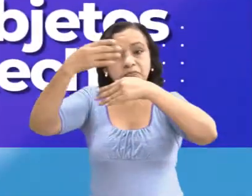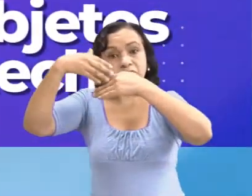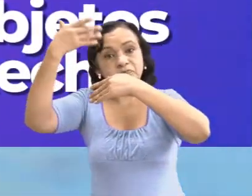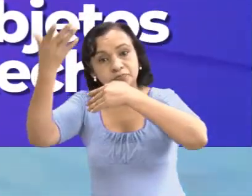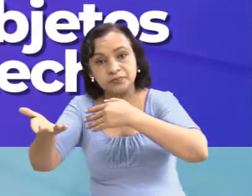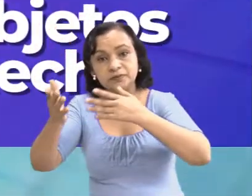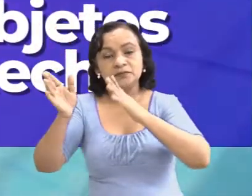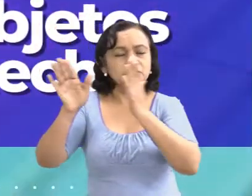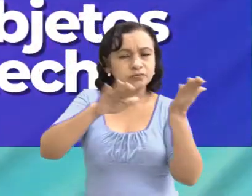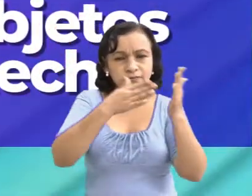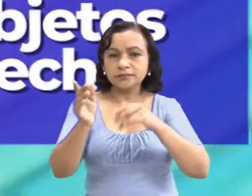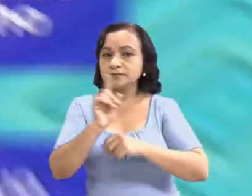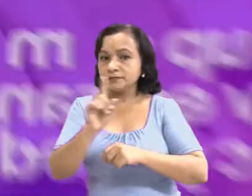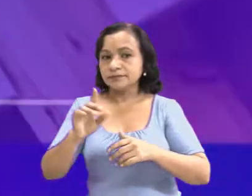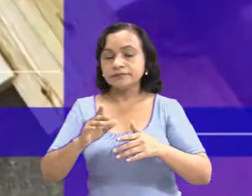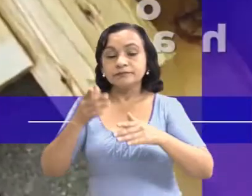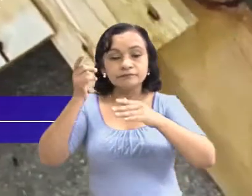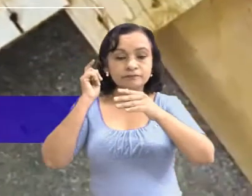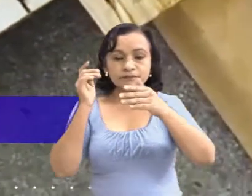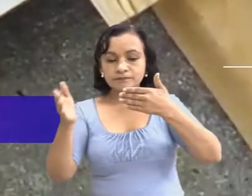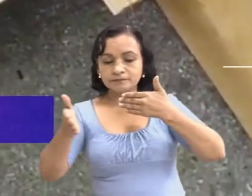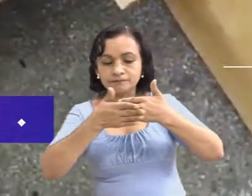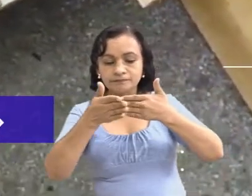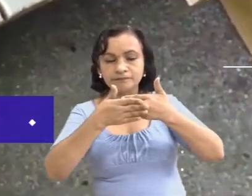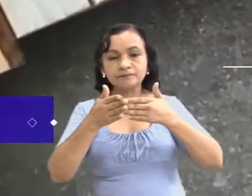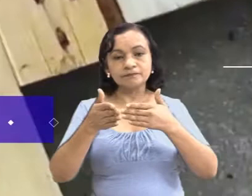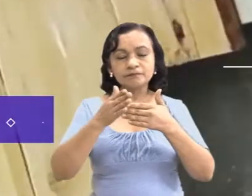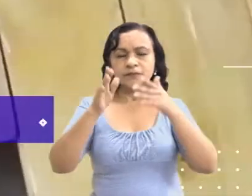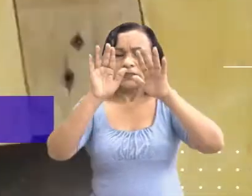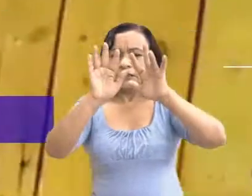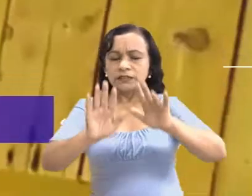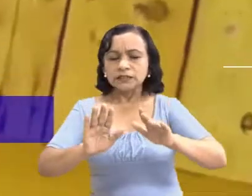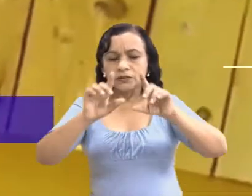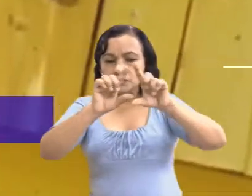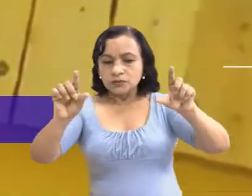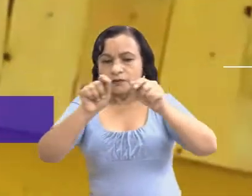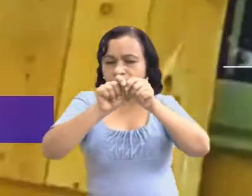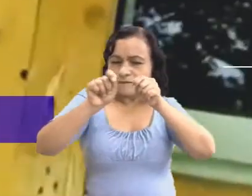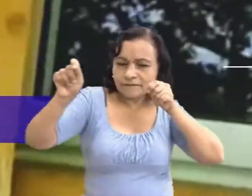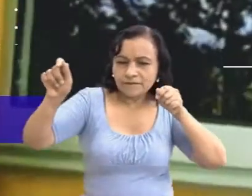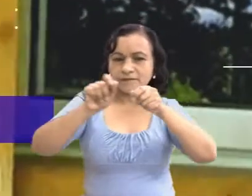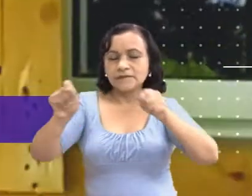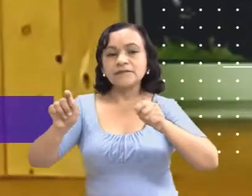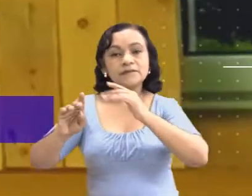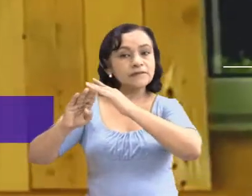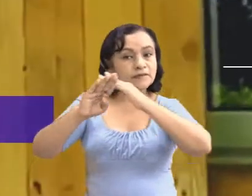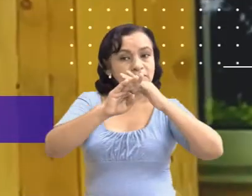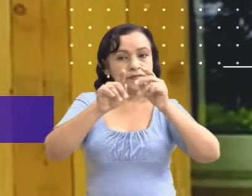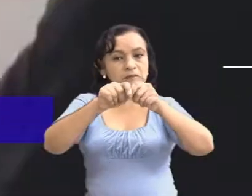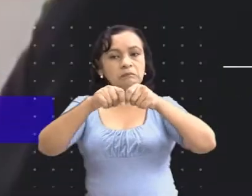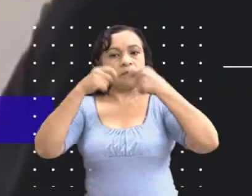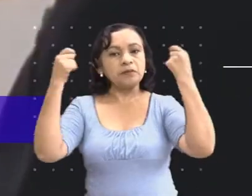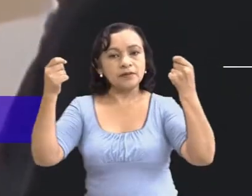salir disparados con las rachas de viento. Reforcemos puertas y ventanas de vidrios con madera y cinta adhesiva, evitando que éstas